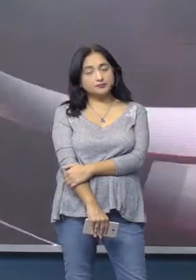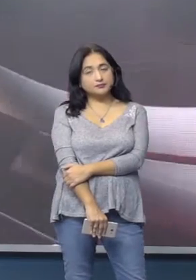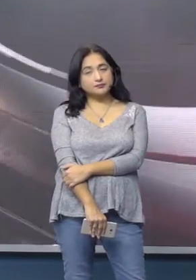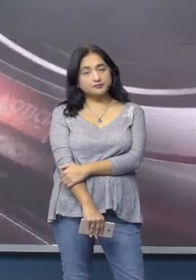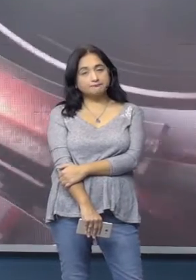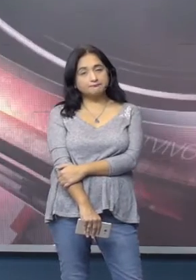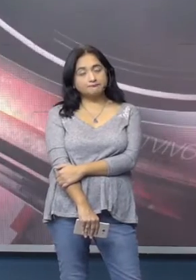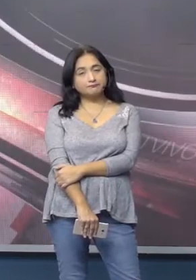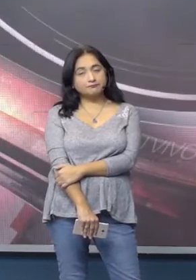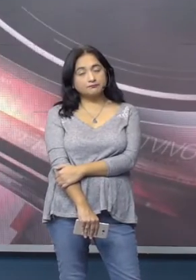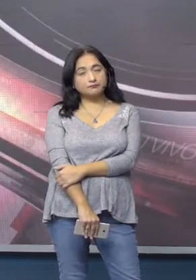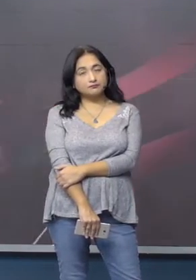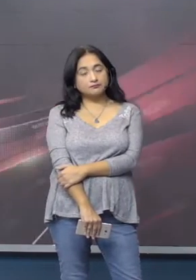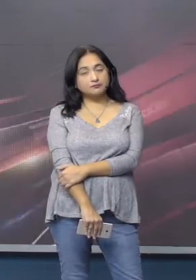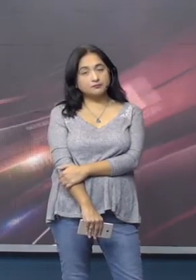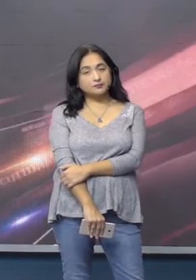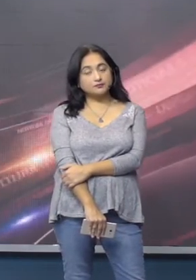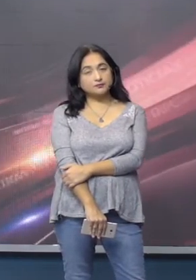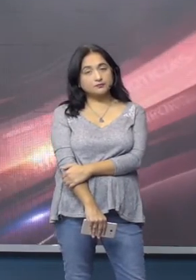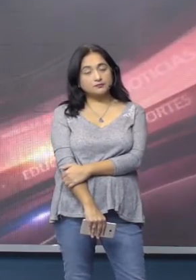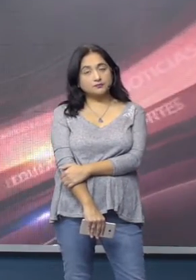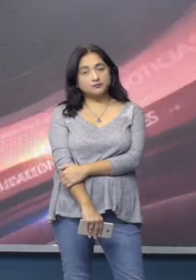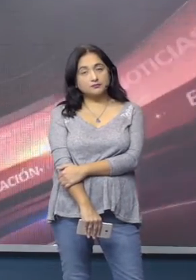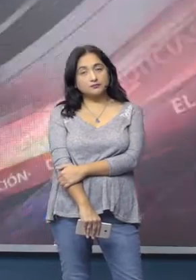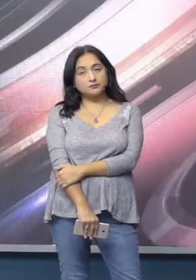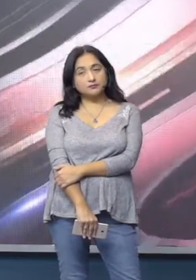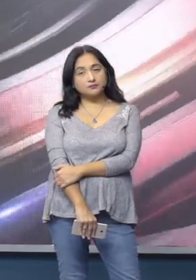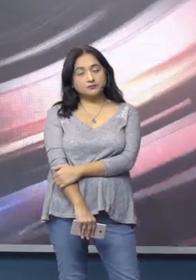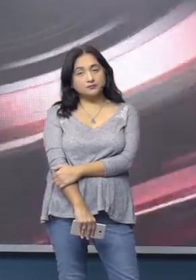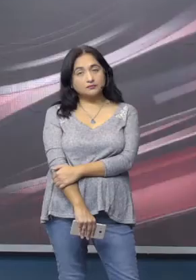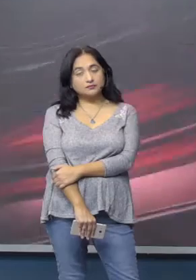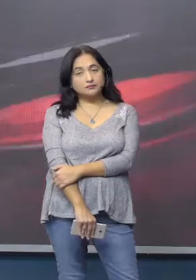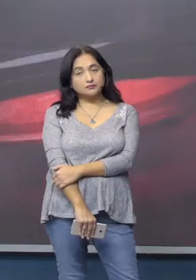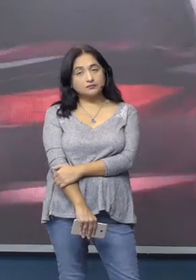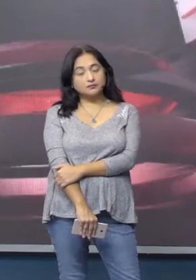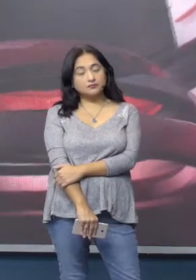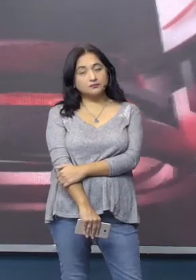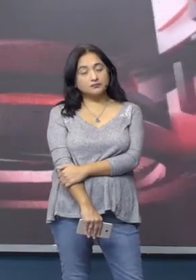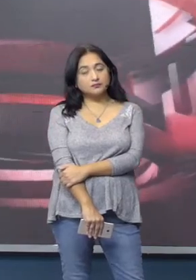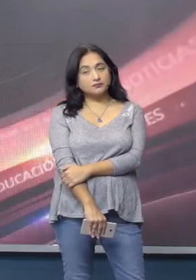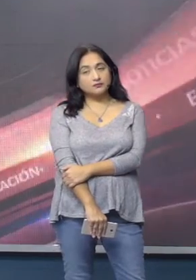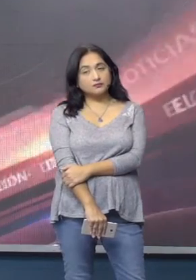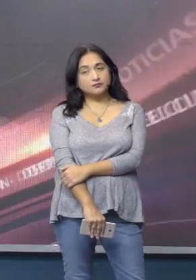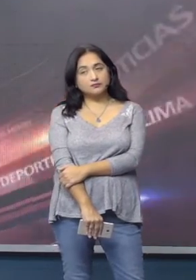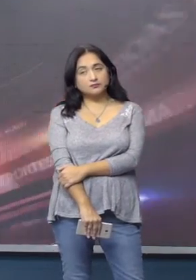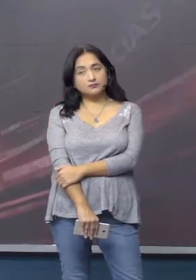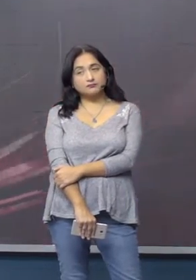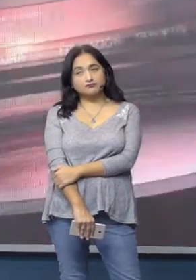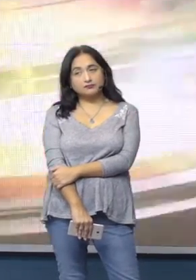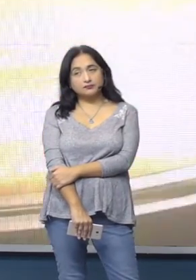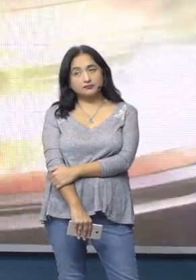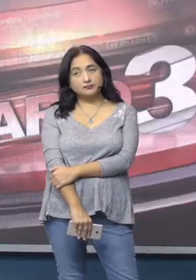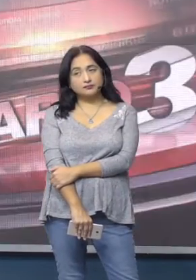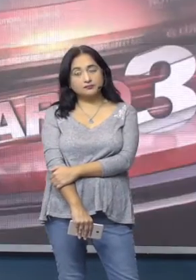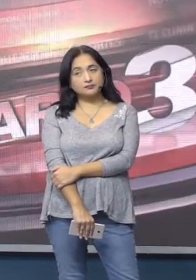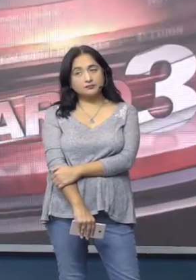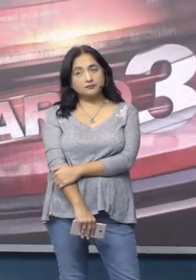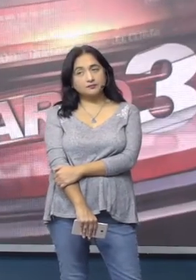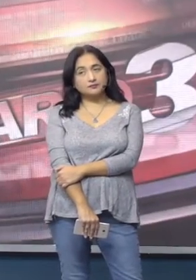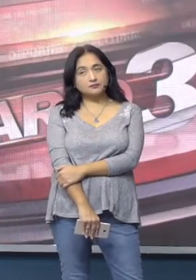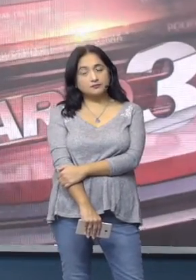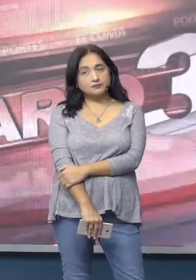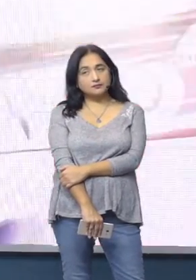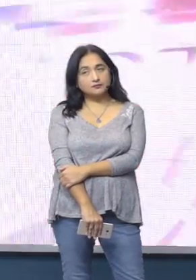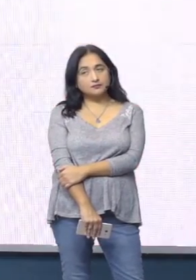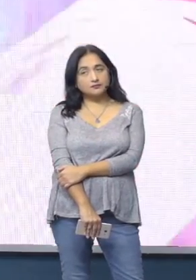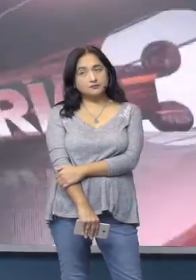también cómo se va a actuar en la educación secundaria con respecto al acto de